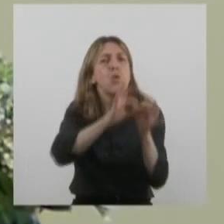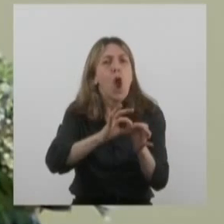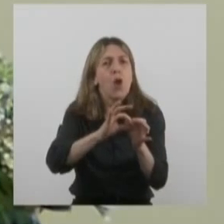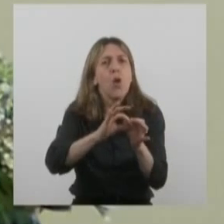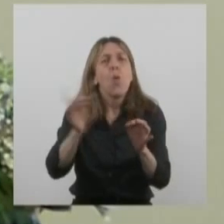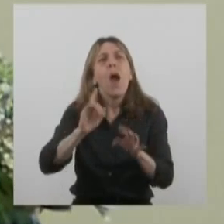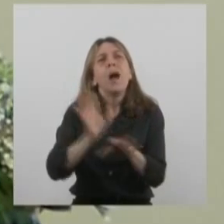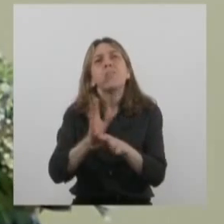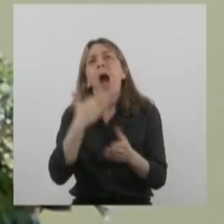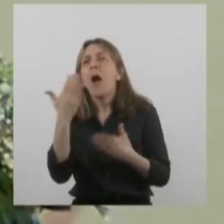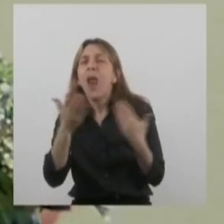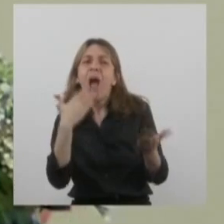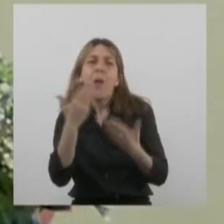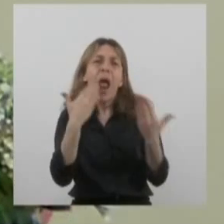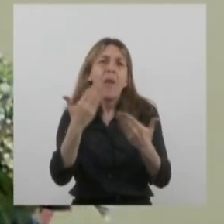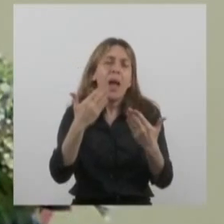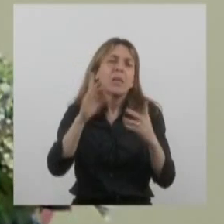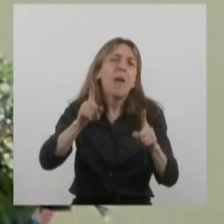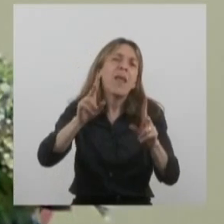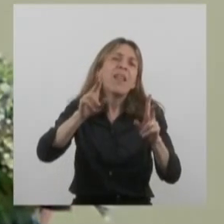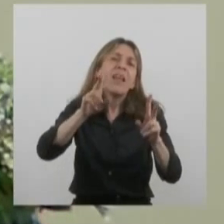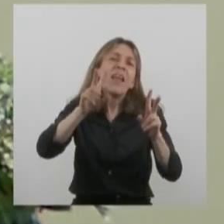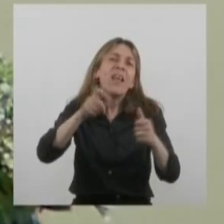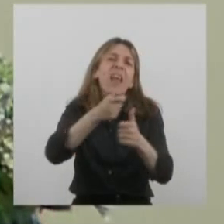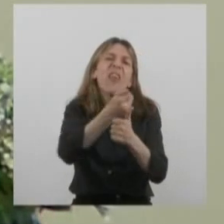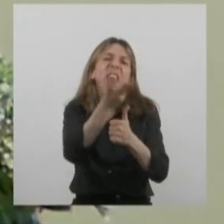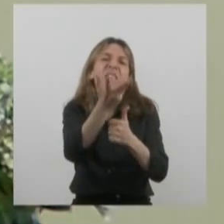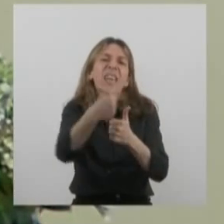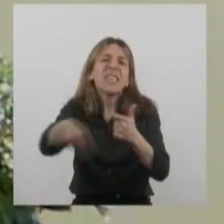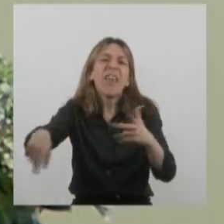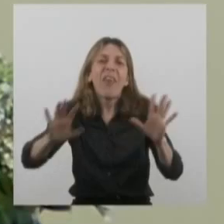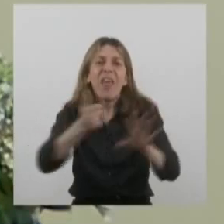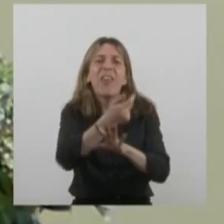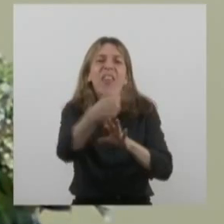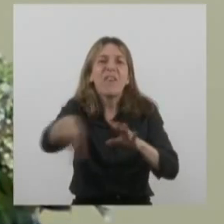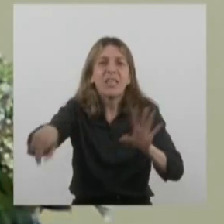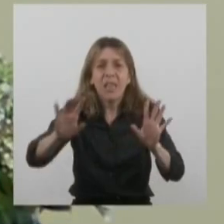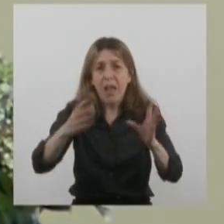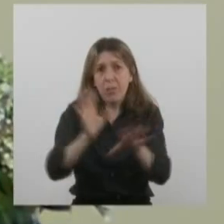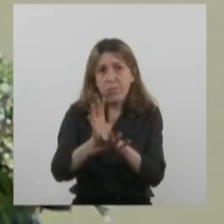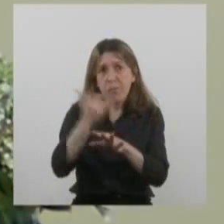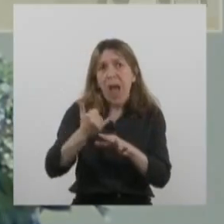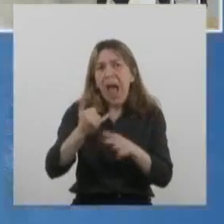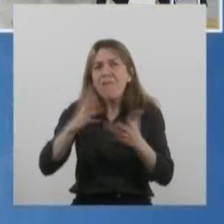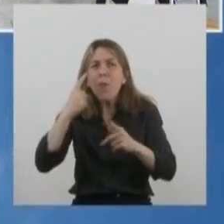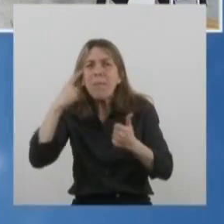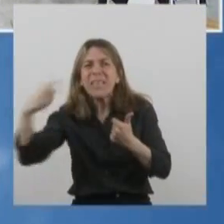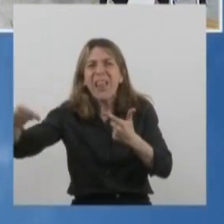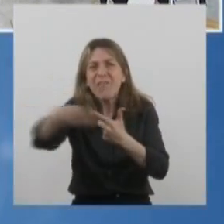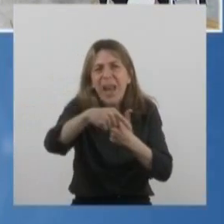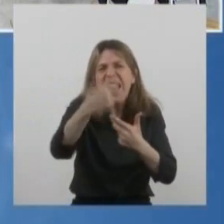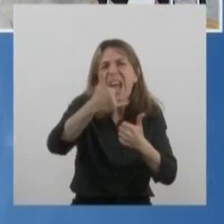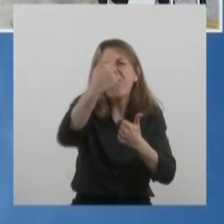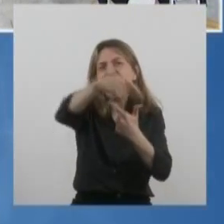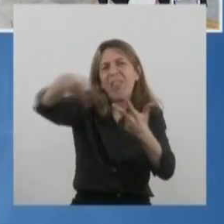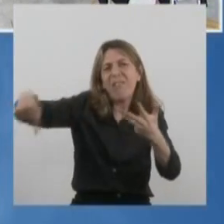el discurso único, es la unidad en la diversidad. Es la unidad con miradas distintas, pero con